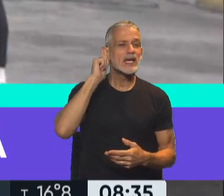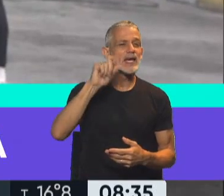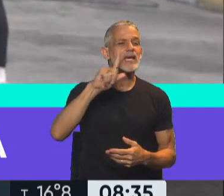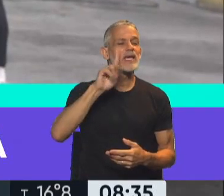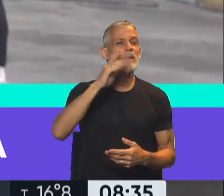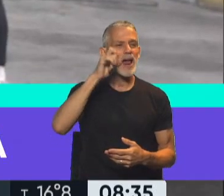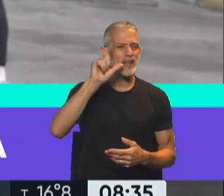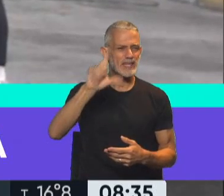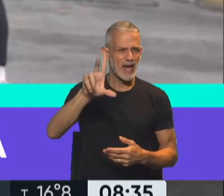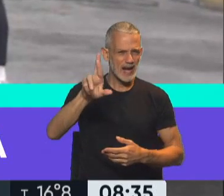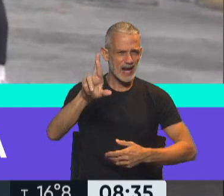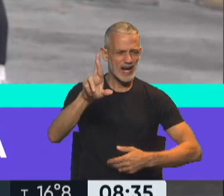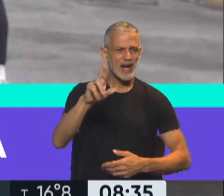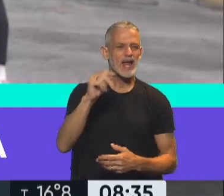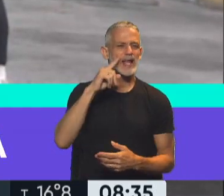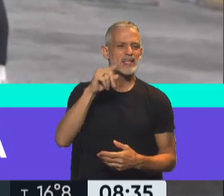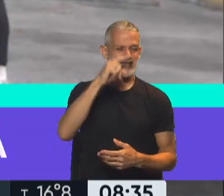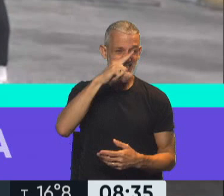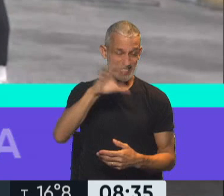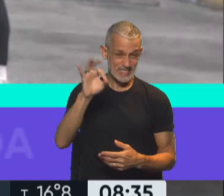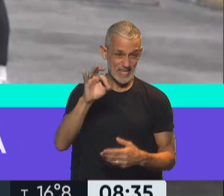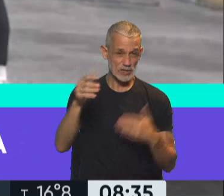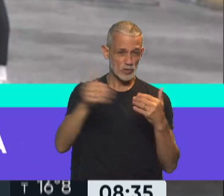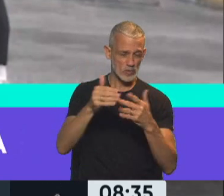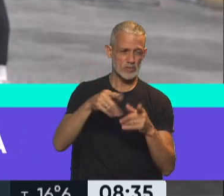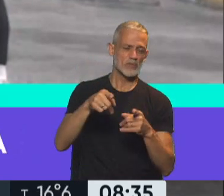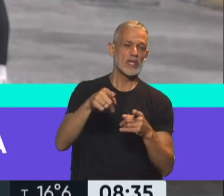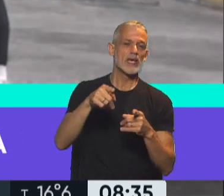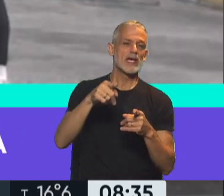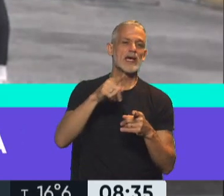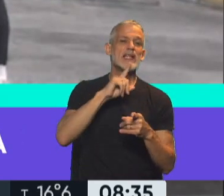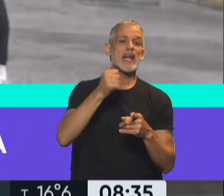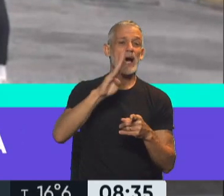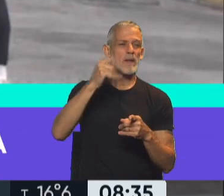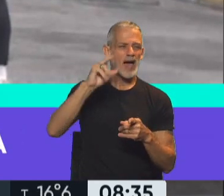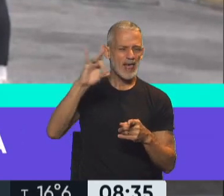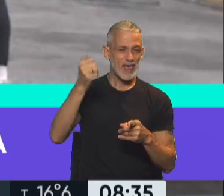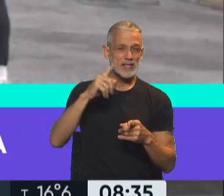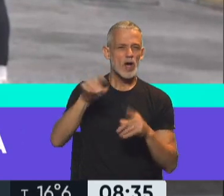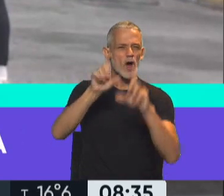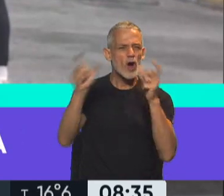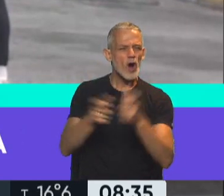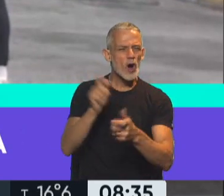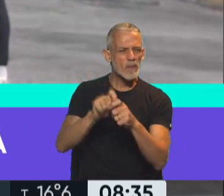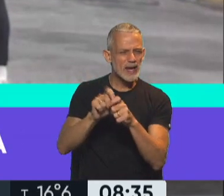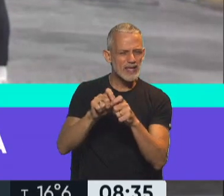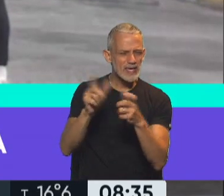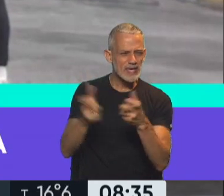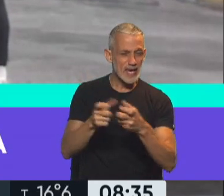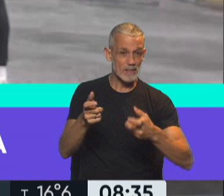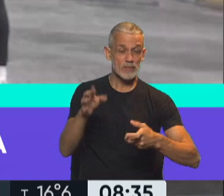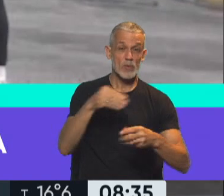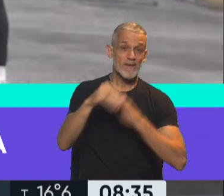1700 en el barrio de la tablada cerca de las dos y media de la mañana aquí en esta gomería que está detrás mío una